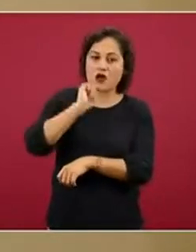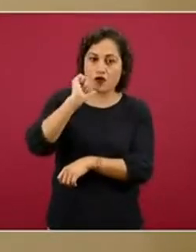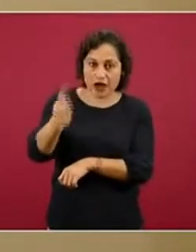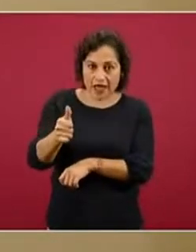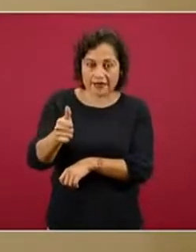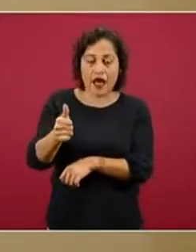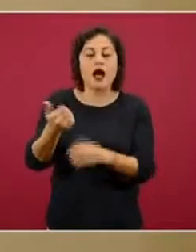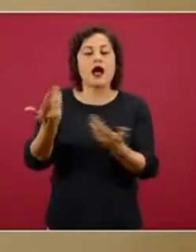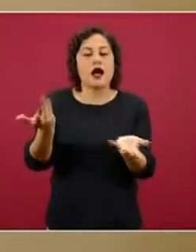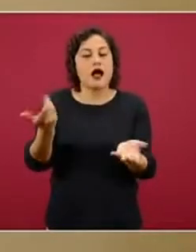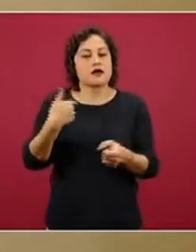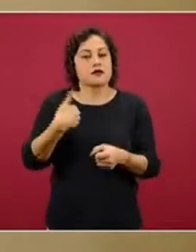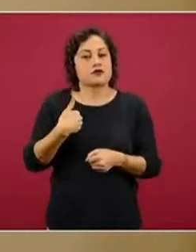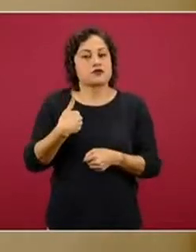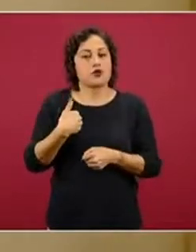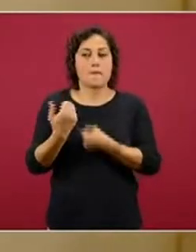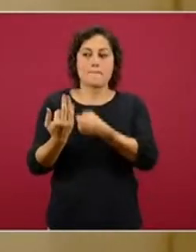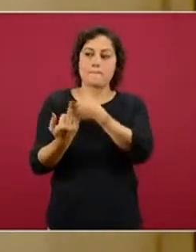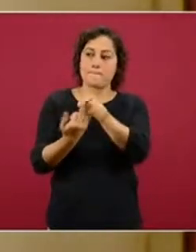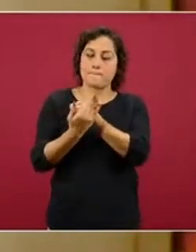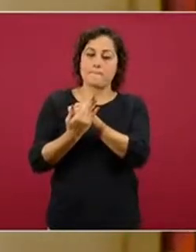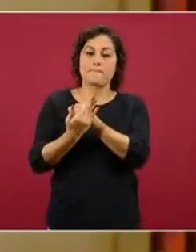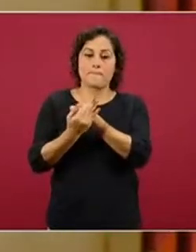podré mantenerme lo más